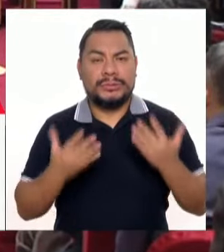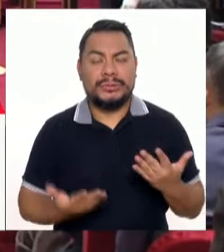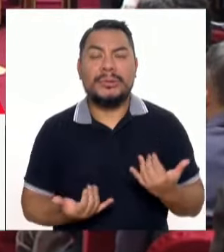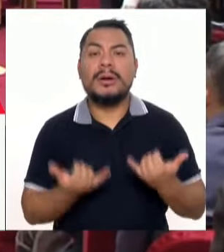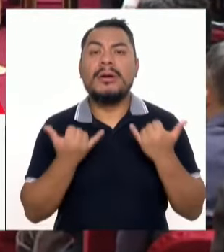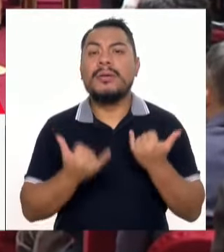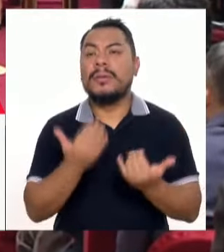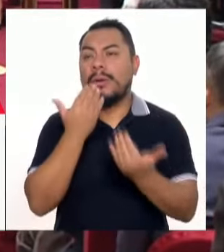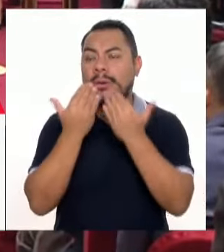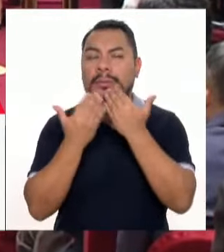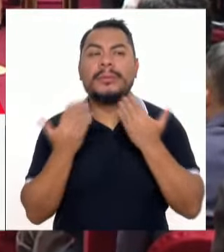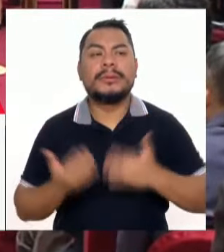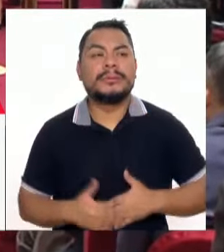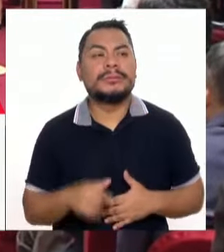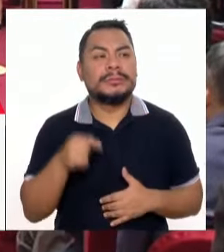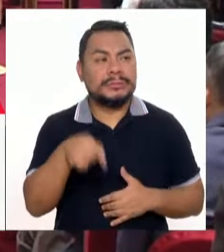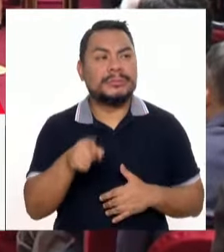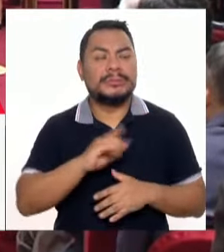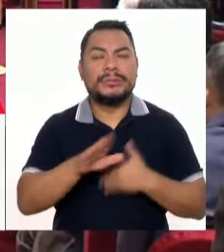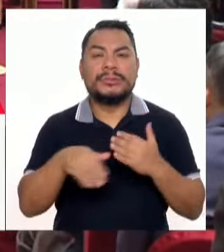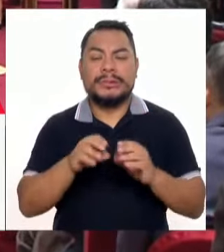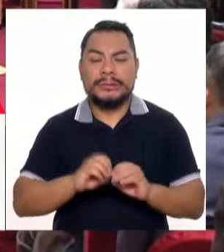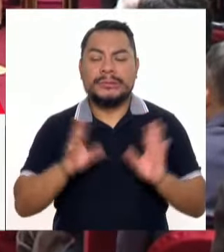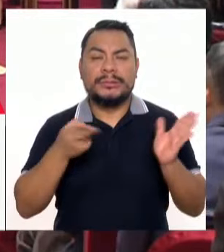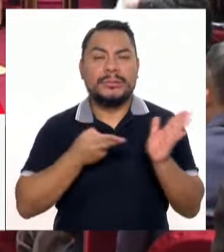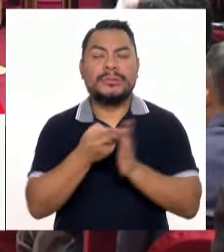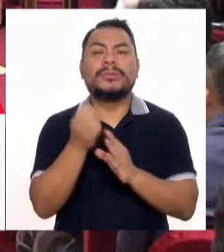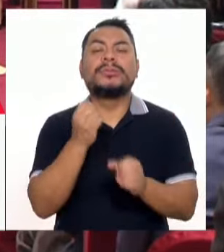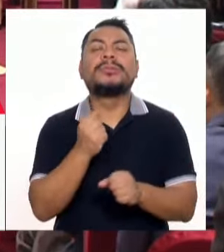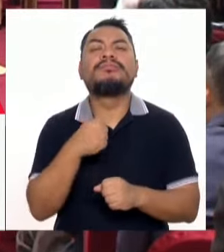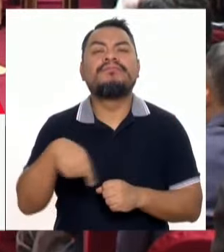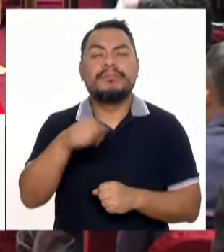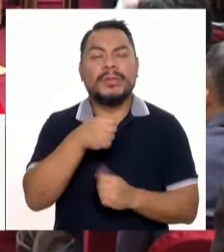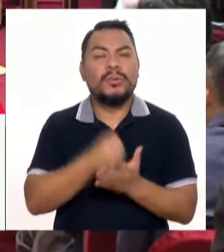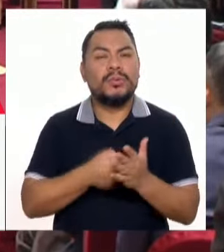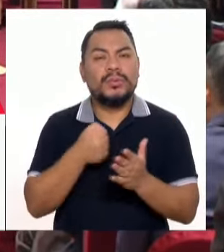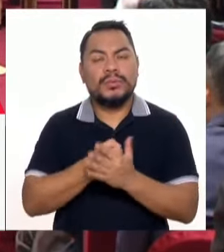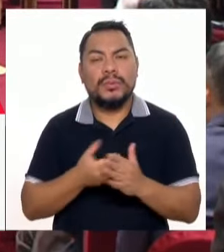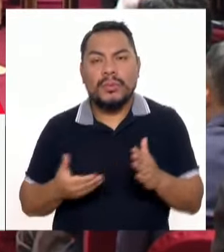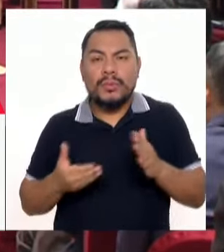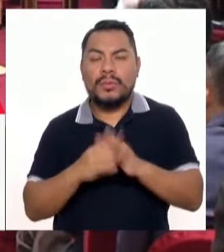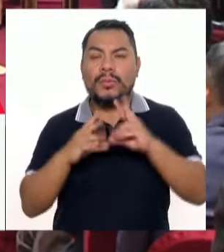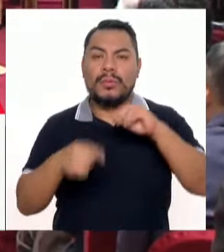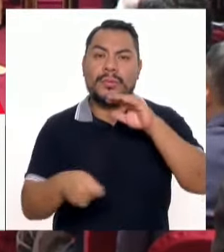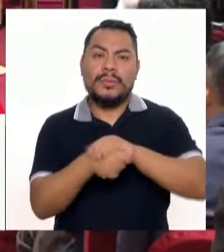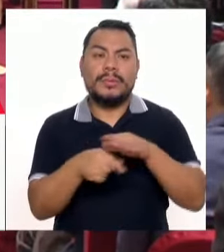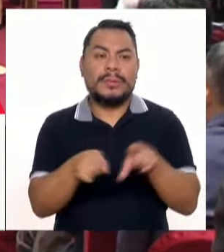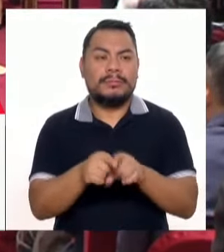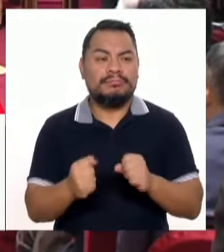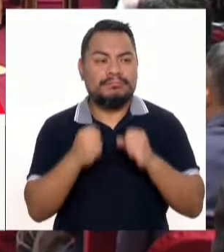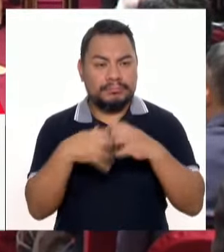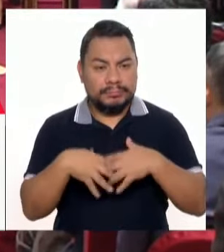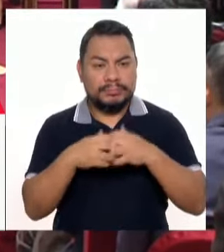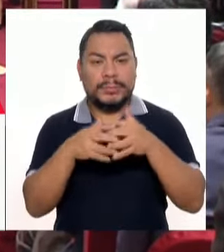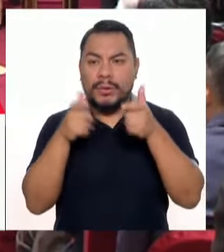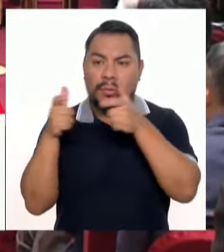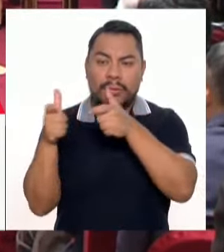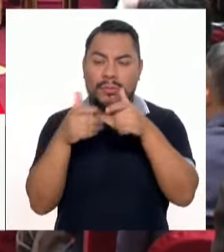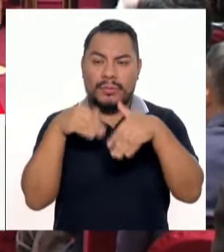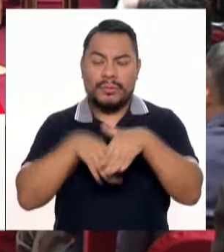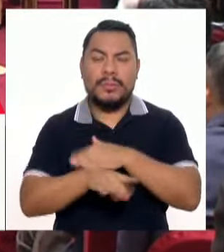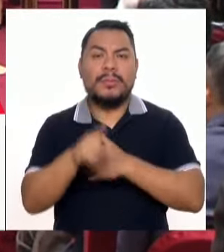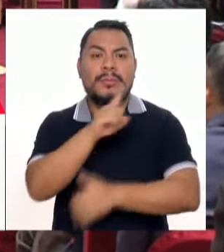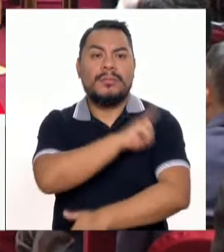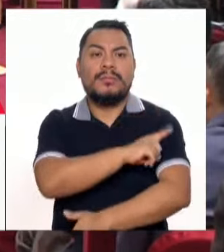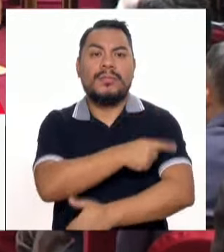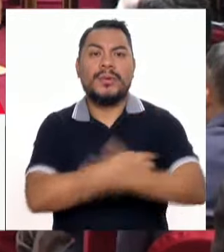Estamos hablando de la transparencia y lucha contra la corrupción, que es el fortalecimiento de los mecanismos de control interno del Poder